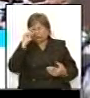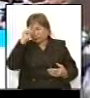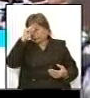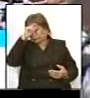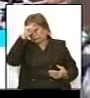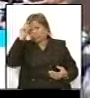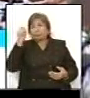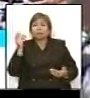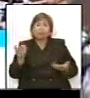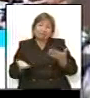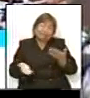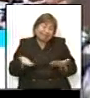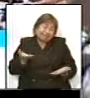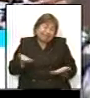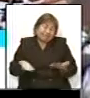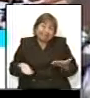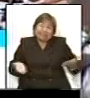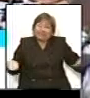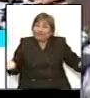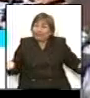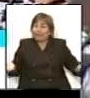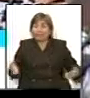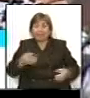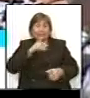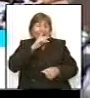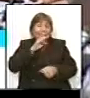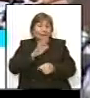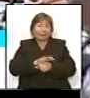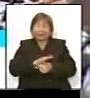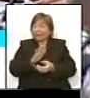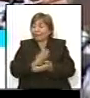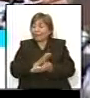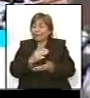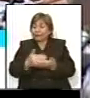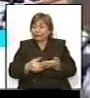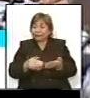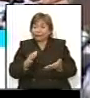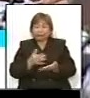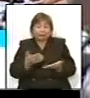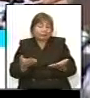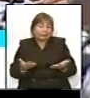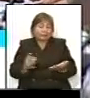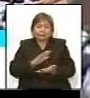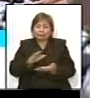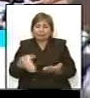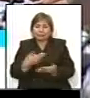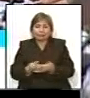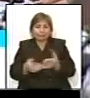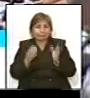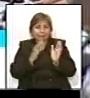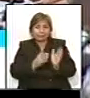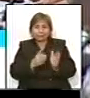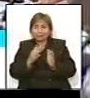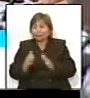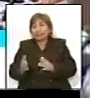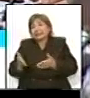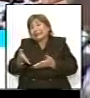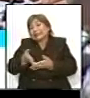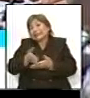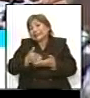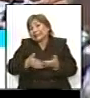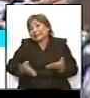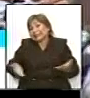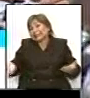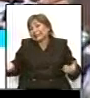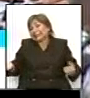como usted dice, incluso que puedan cumplir con enviar el oficio que tiene que hacer con todo ya listo. Pero es parte de la tarea